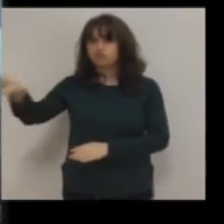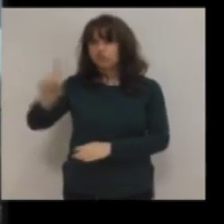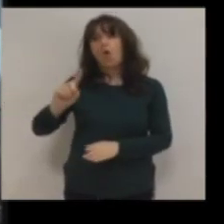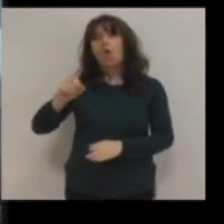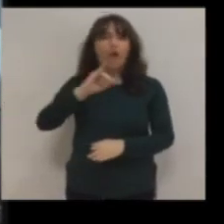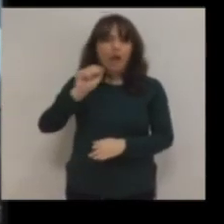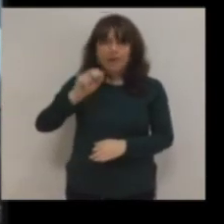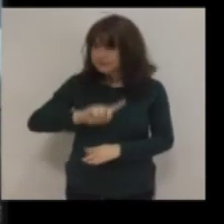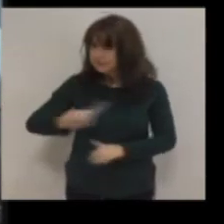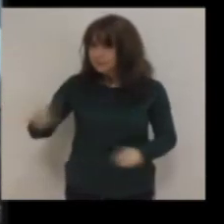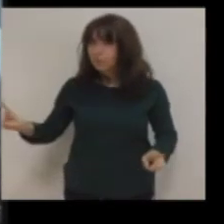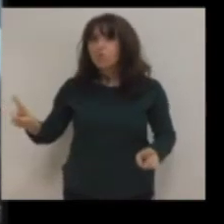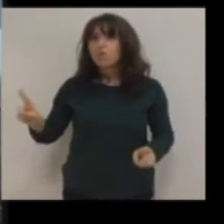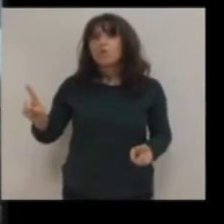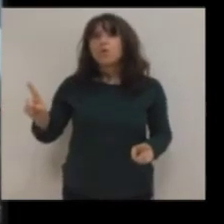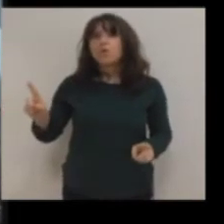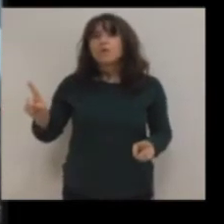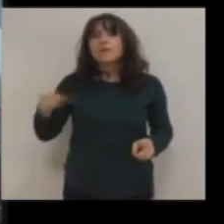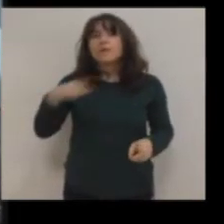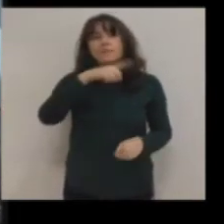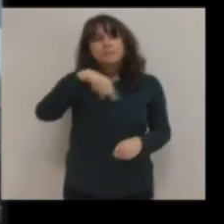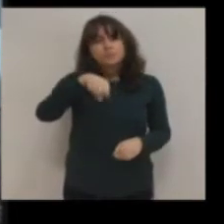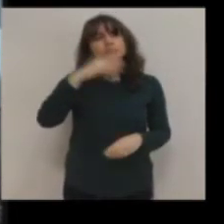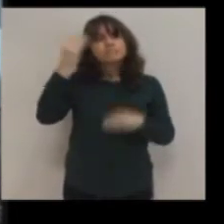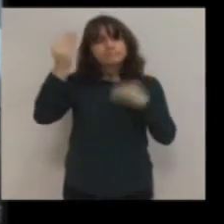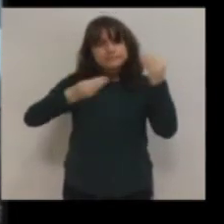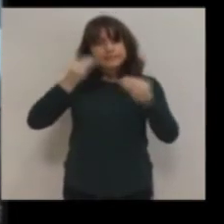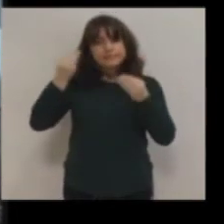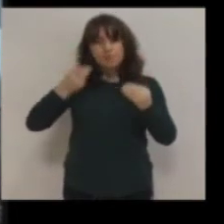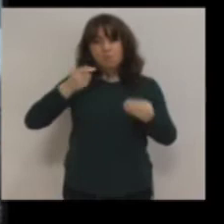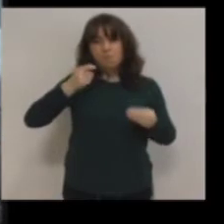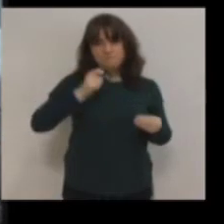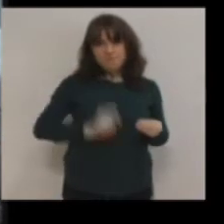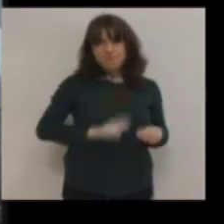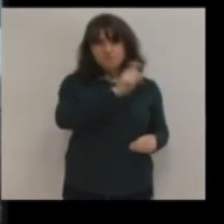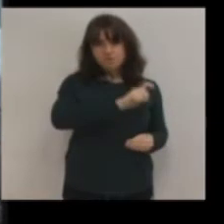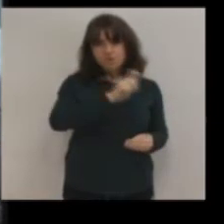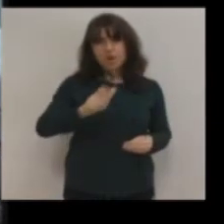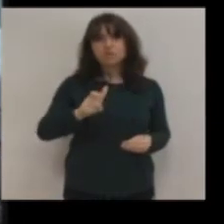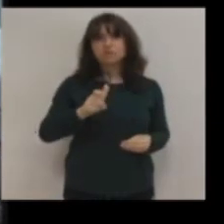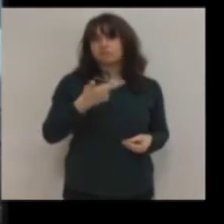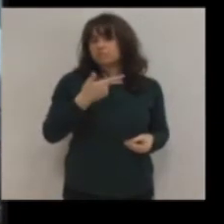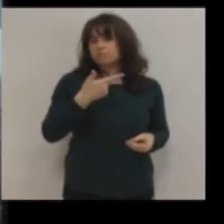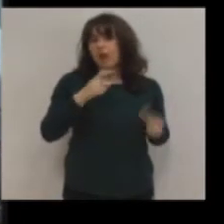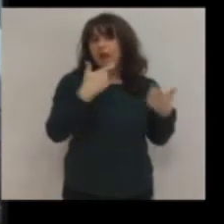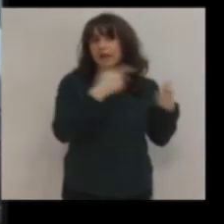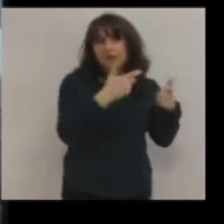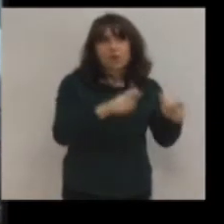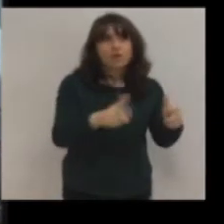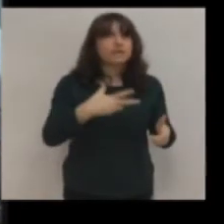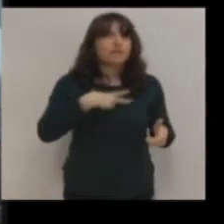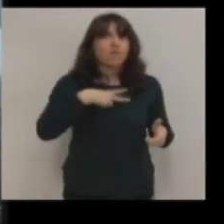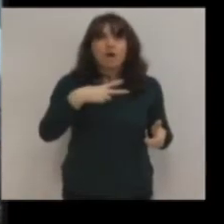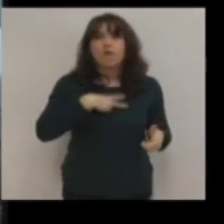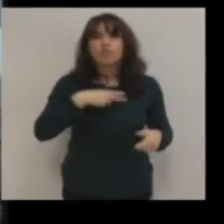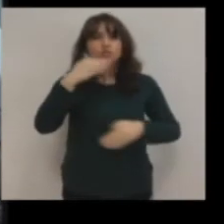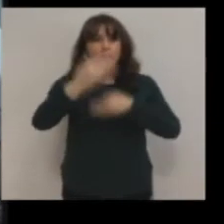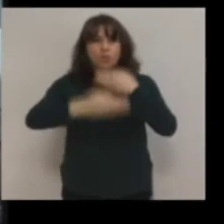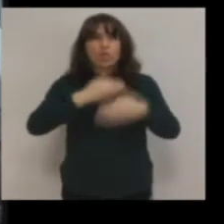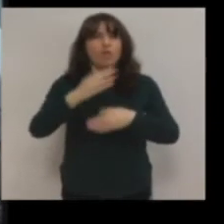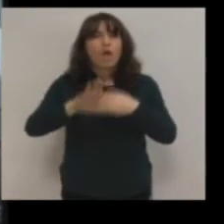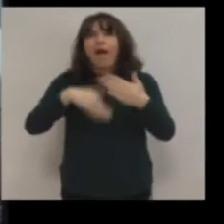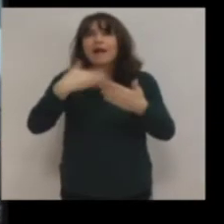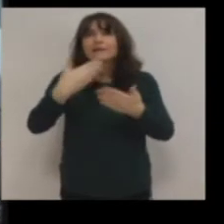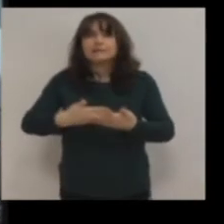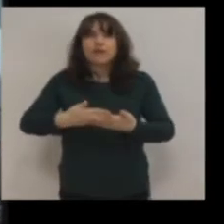Javier, ¿creéis que todos los profesionales en cada una de sus categorías, empezando por abogados, procuradores, hasta